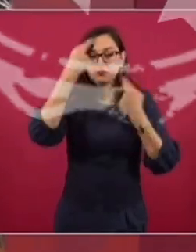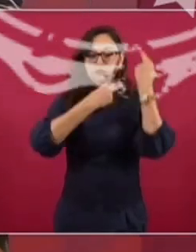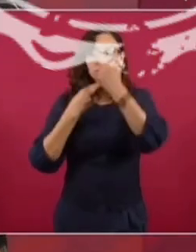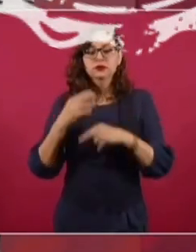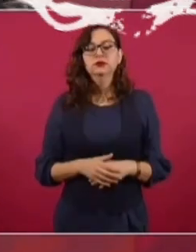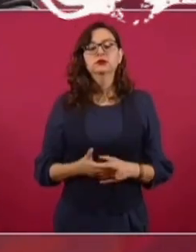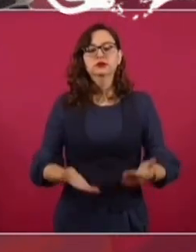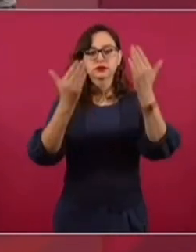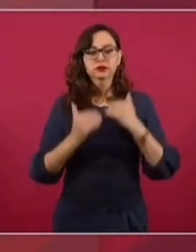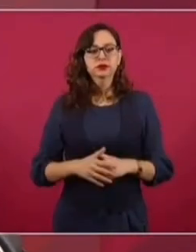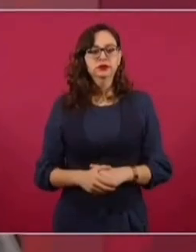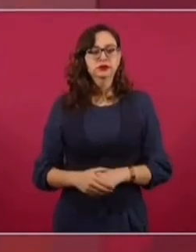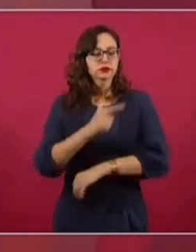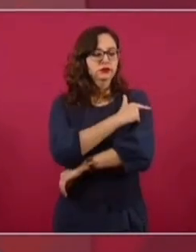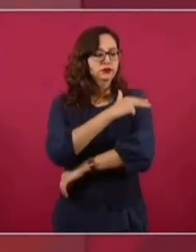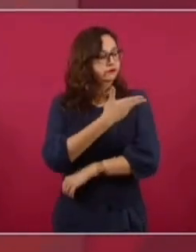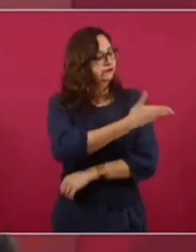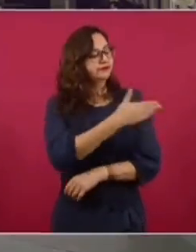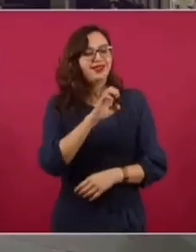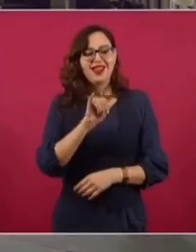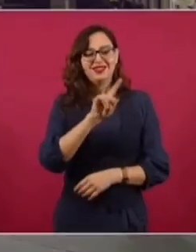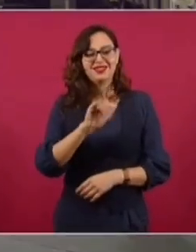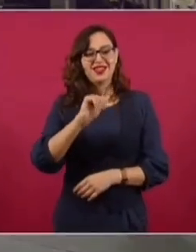Acerca de lo de la guardia, como Elizabeth ahí se me ganó.